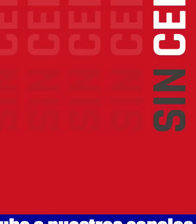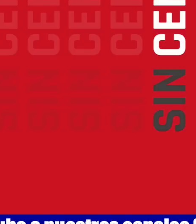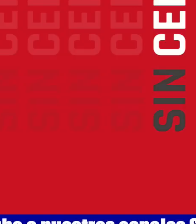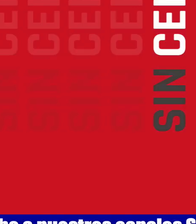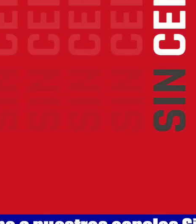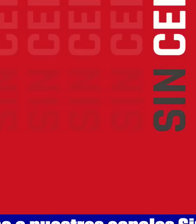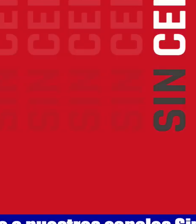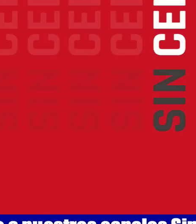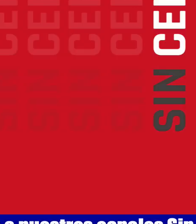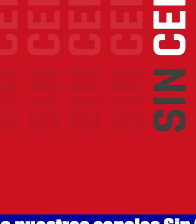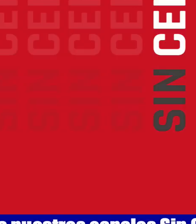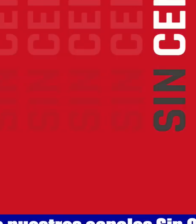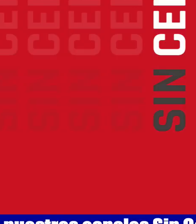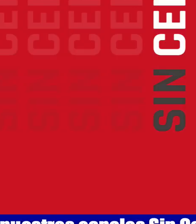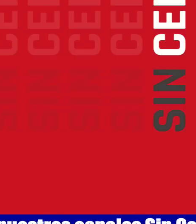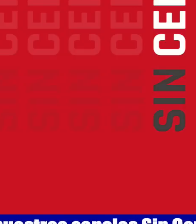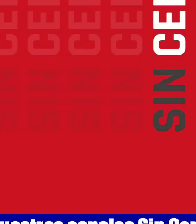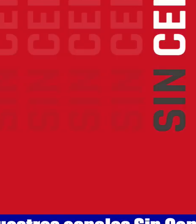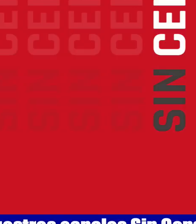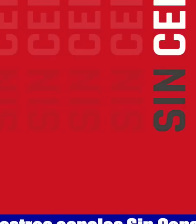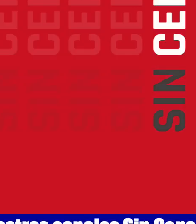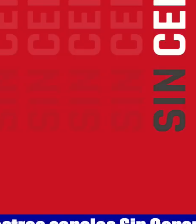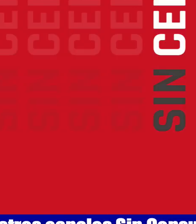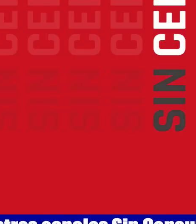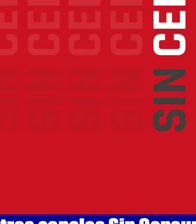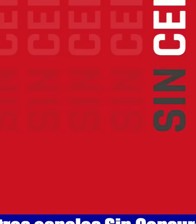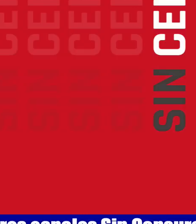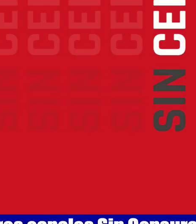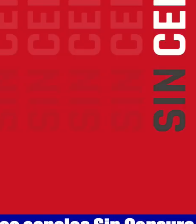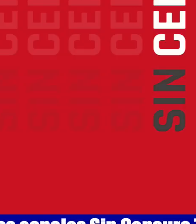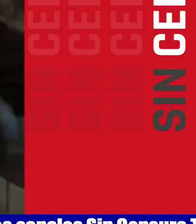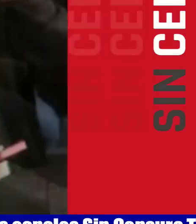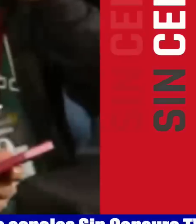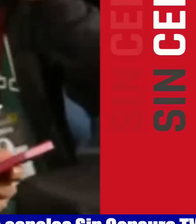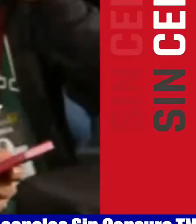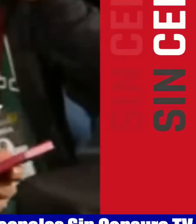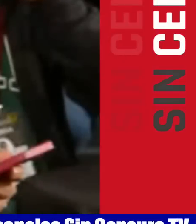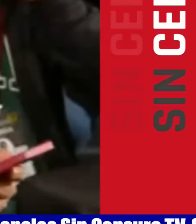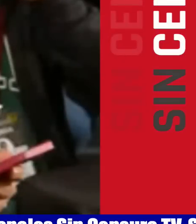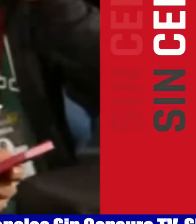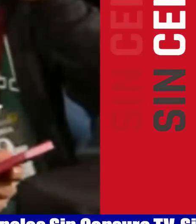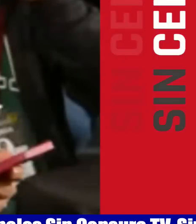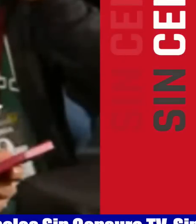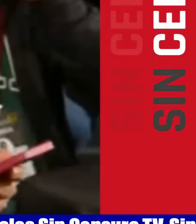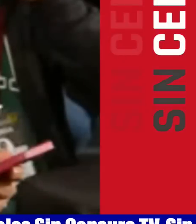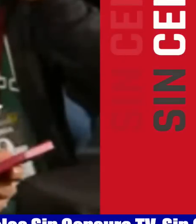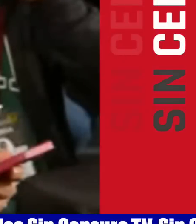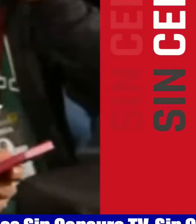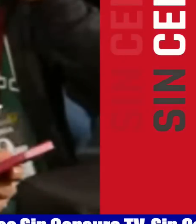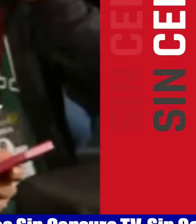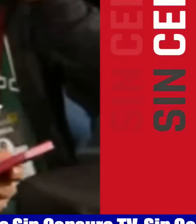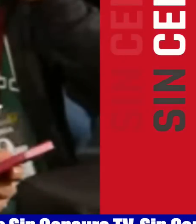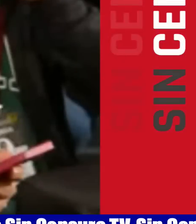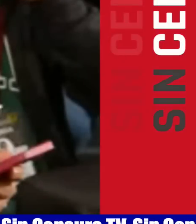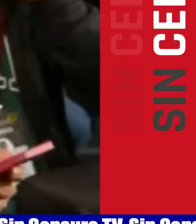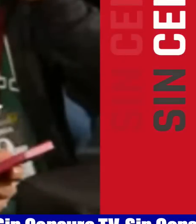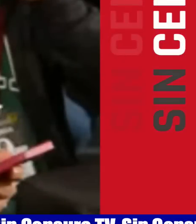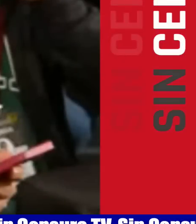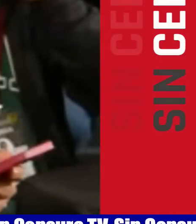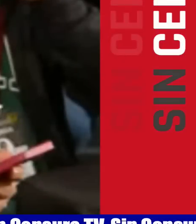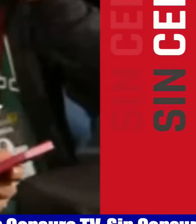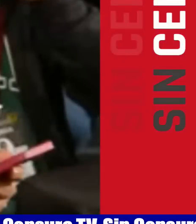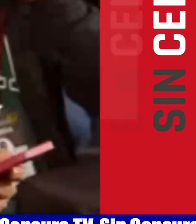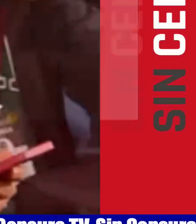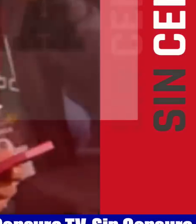tenía Proceso. O en Reforma, donde dijo, pues no hay un solo columnista objetivo y tiene a